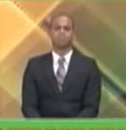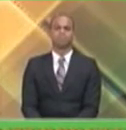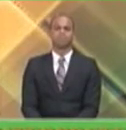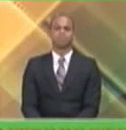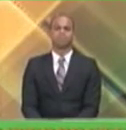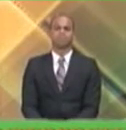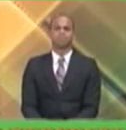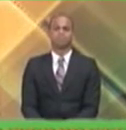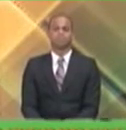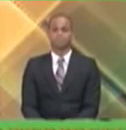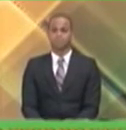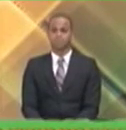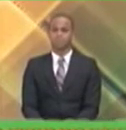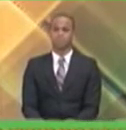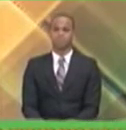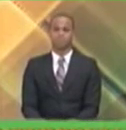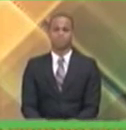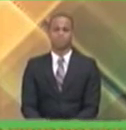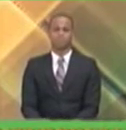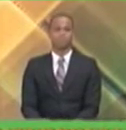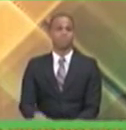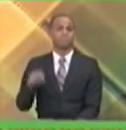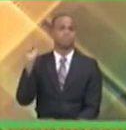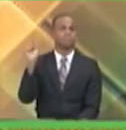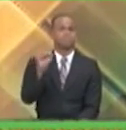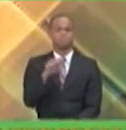revés, a lo que le han amado,